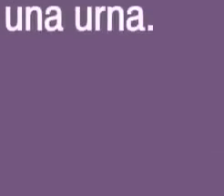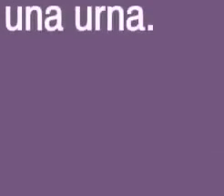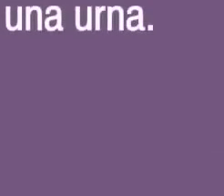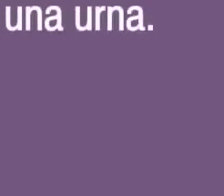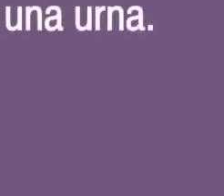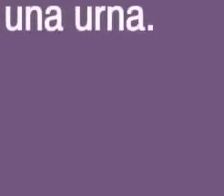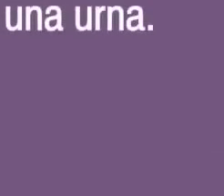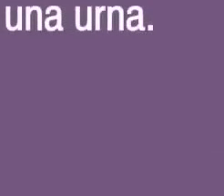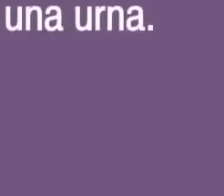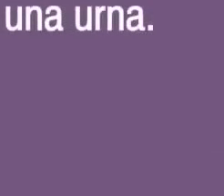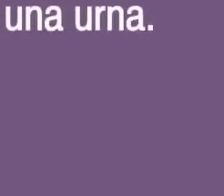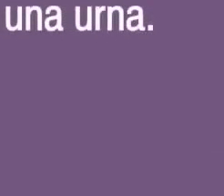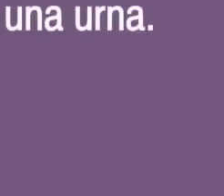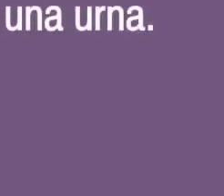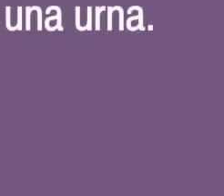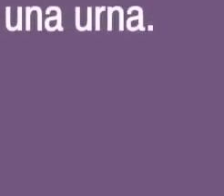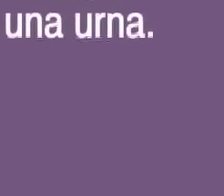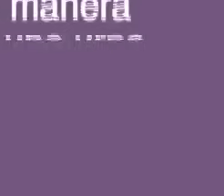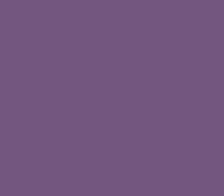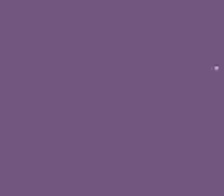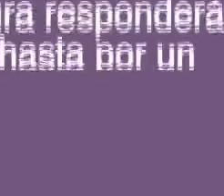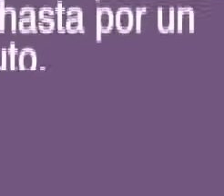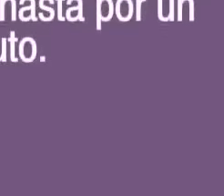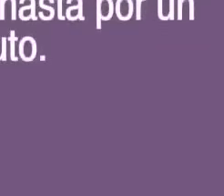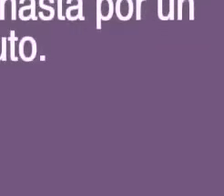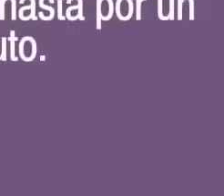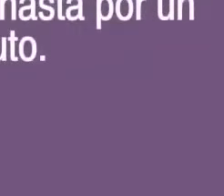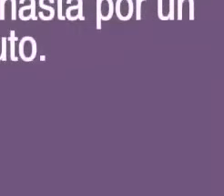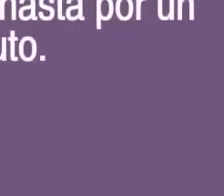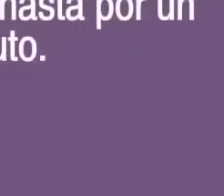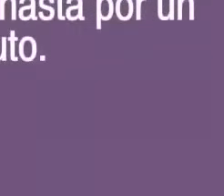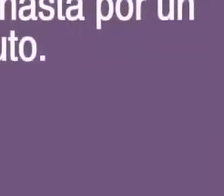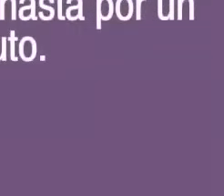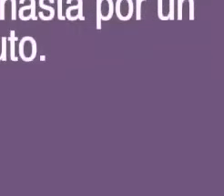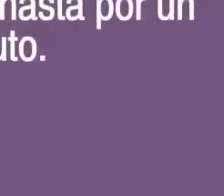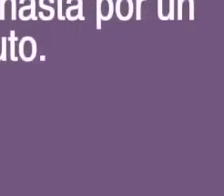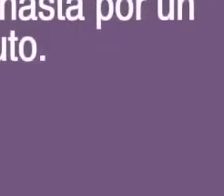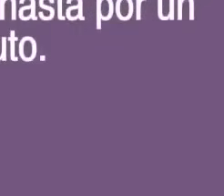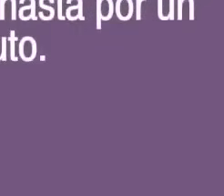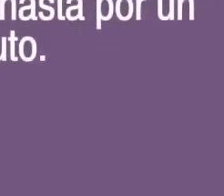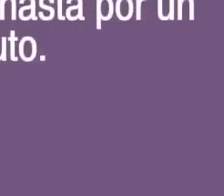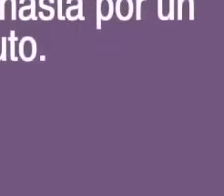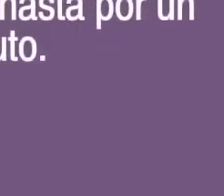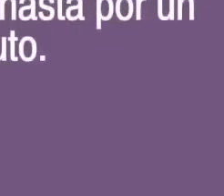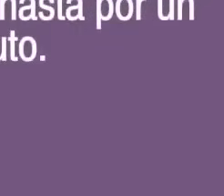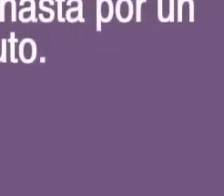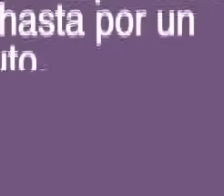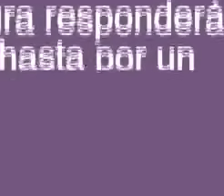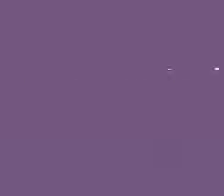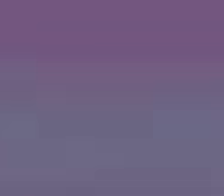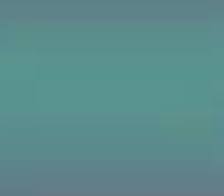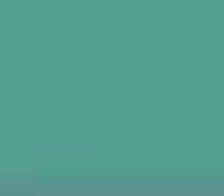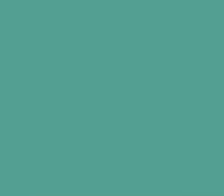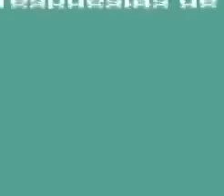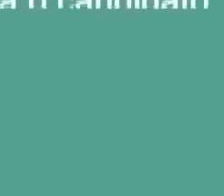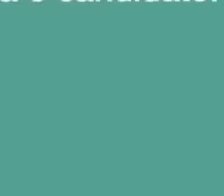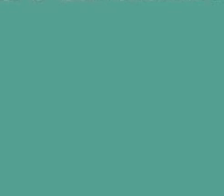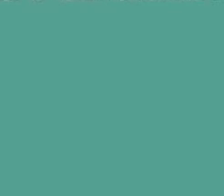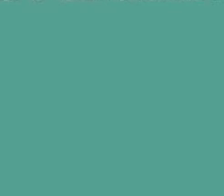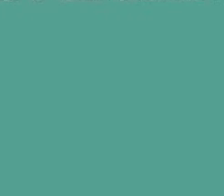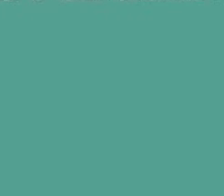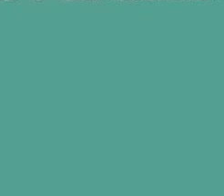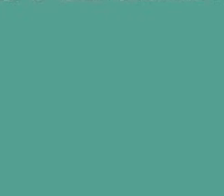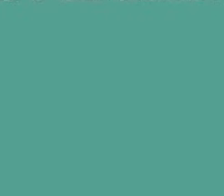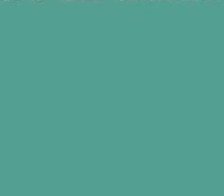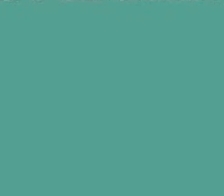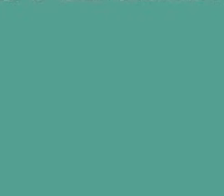candidatura, extraída de manera aleatoria de una urna. Cada candidatura responderá directamente hasta por un minuto. A